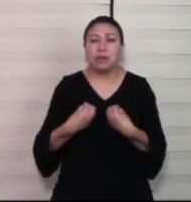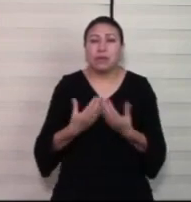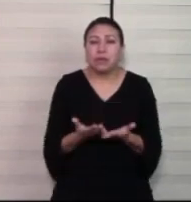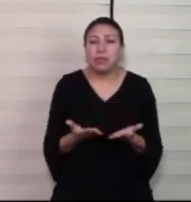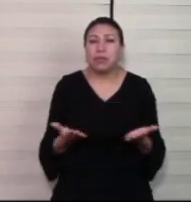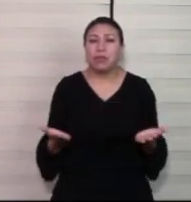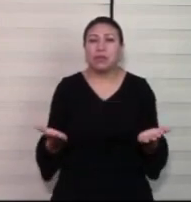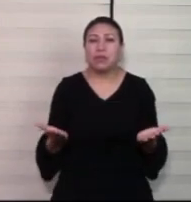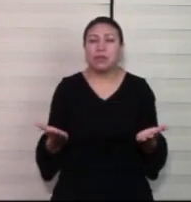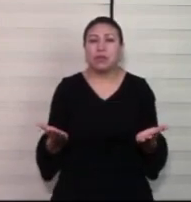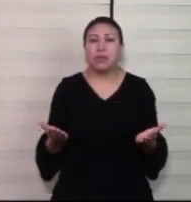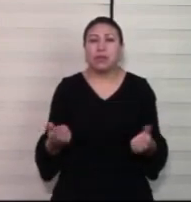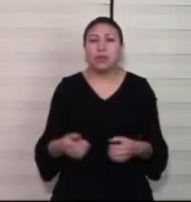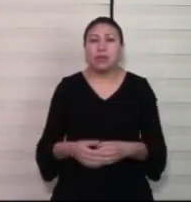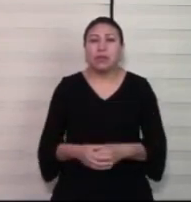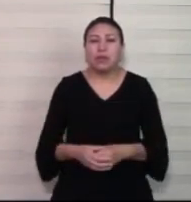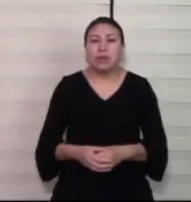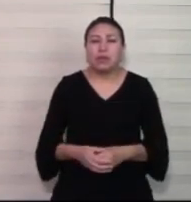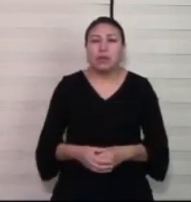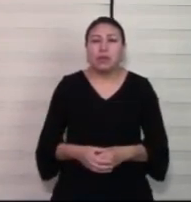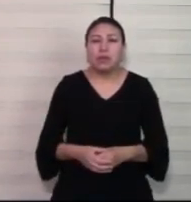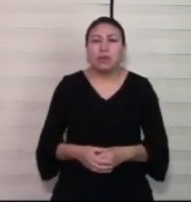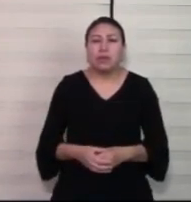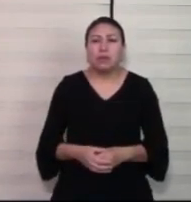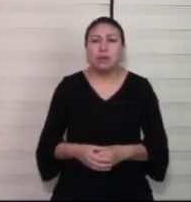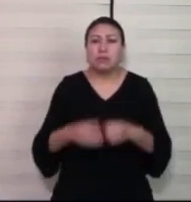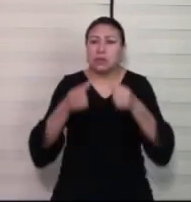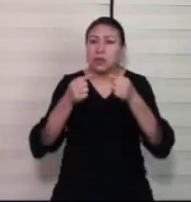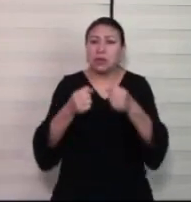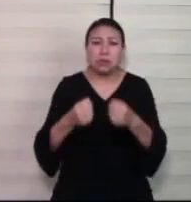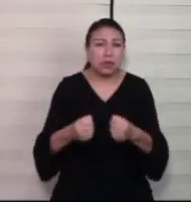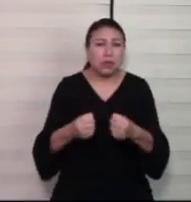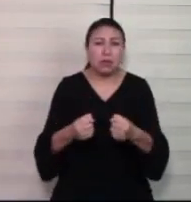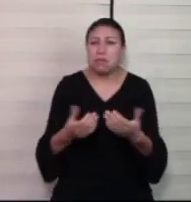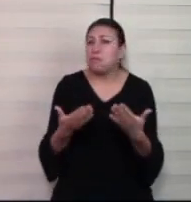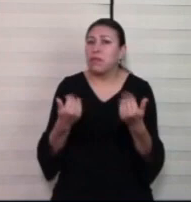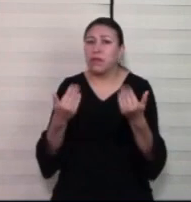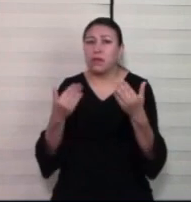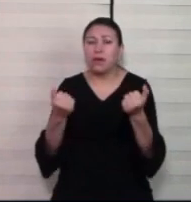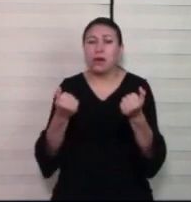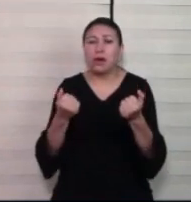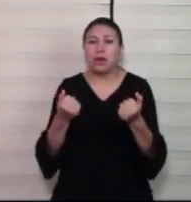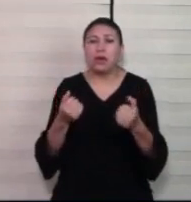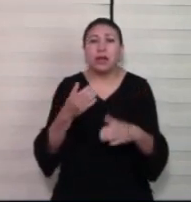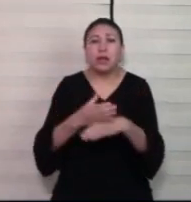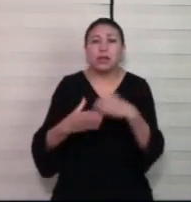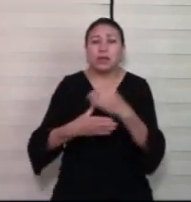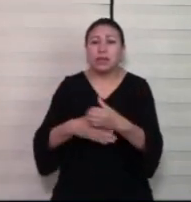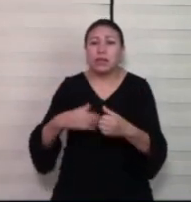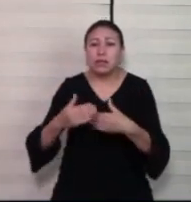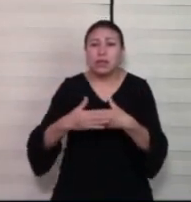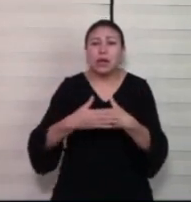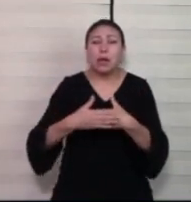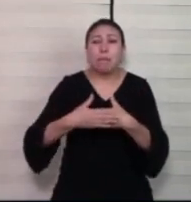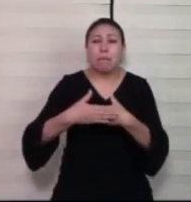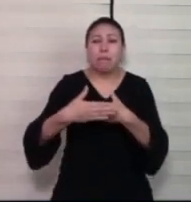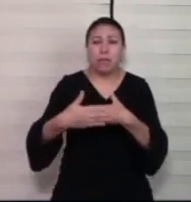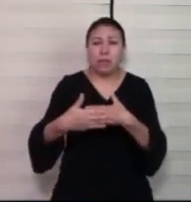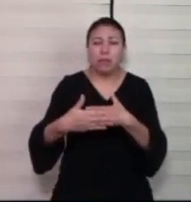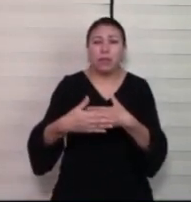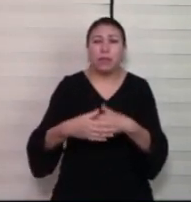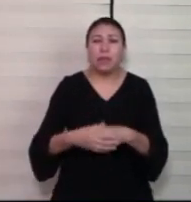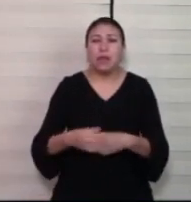presente con una inseguridad del mañana. ¿Cómo quisiéramos correr la cortina? A mí me